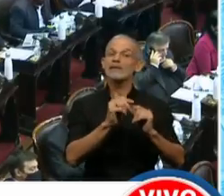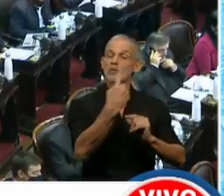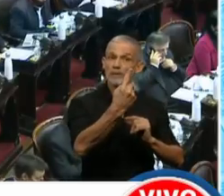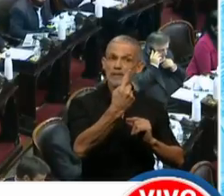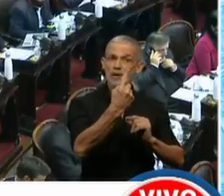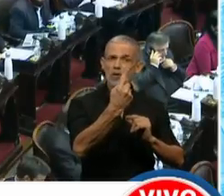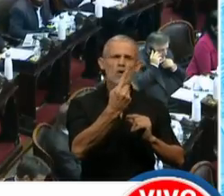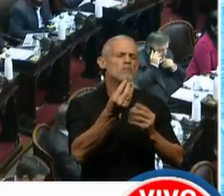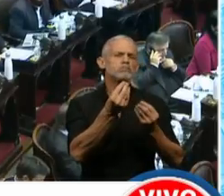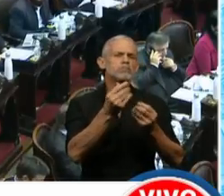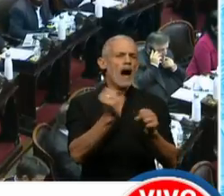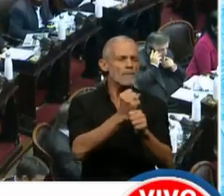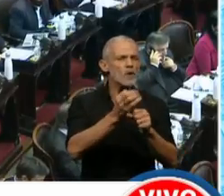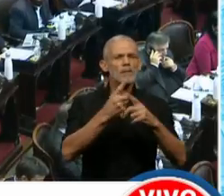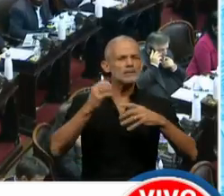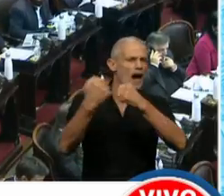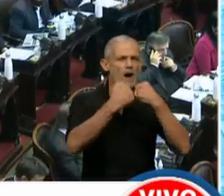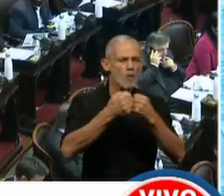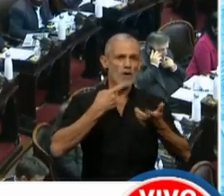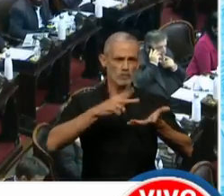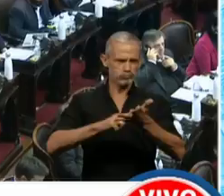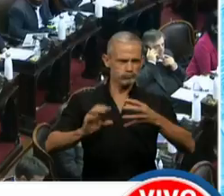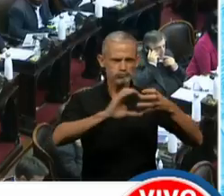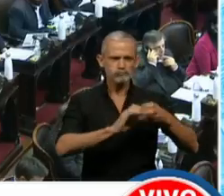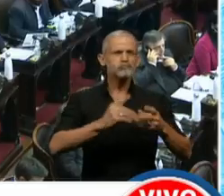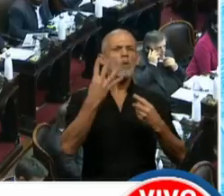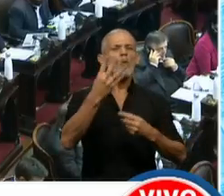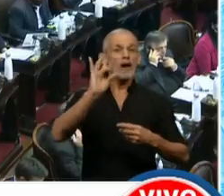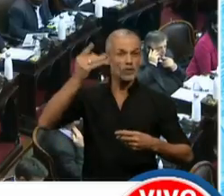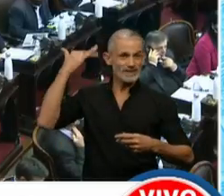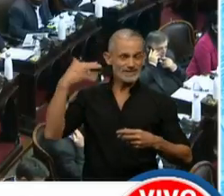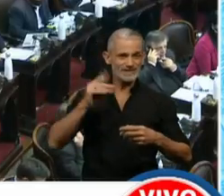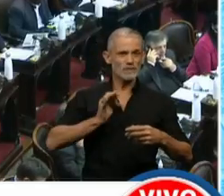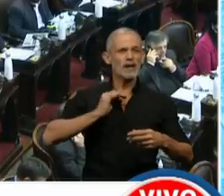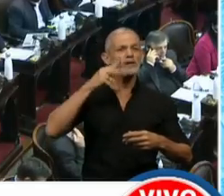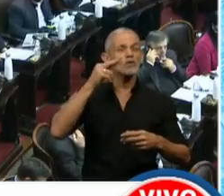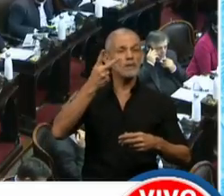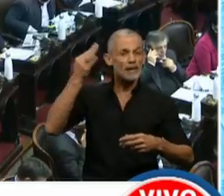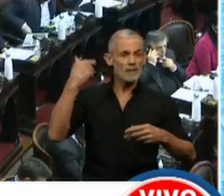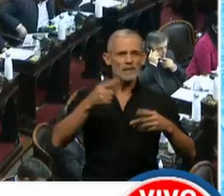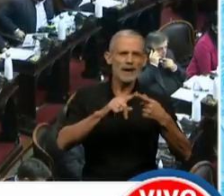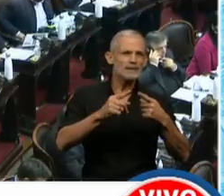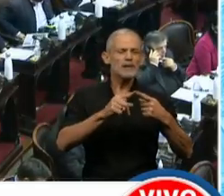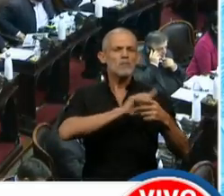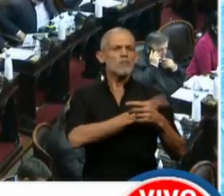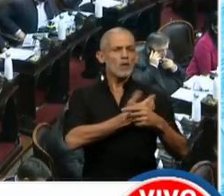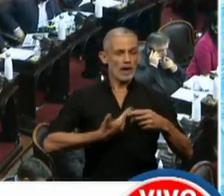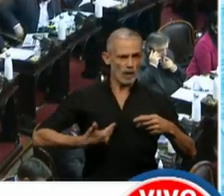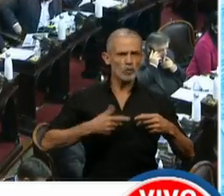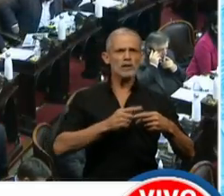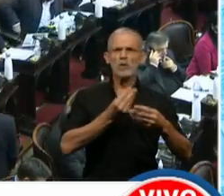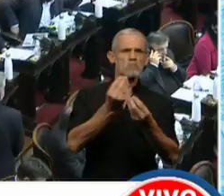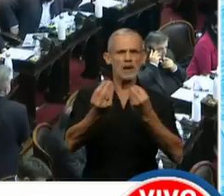primero es aprueba a ser el consenso fiscal suscripto en 4 diciembre de 2020 por el poder ejecutivo y